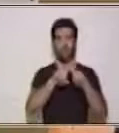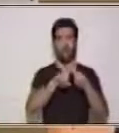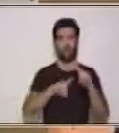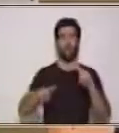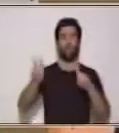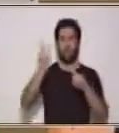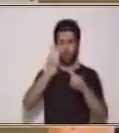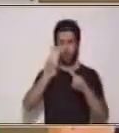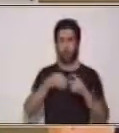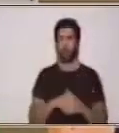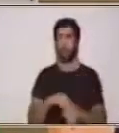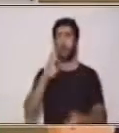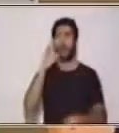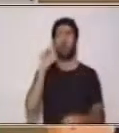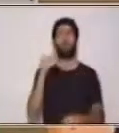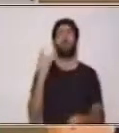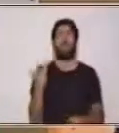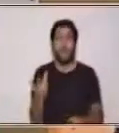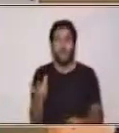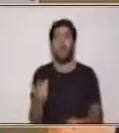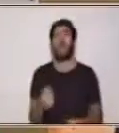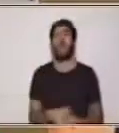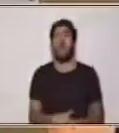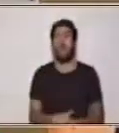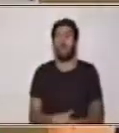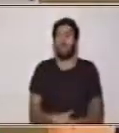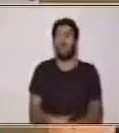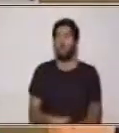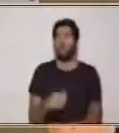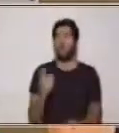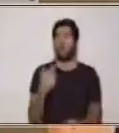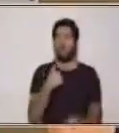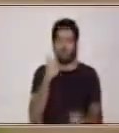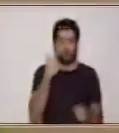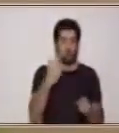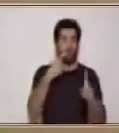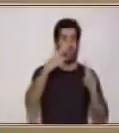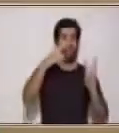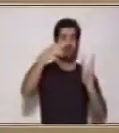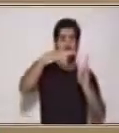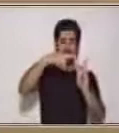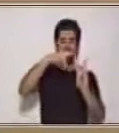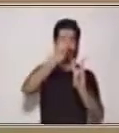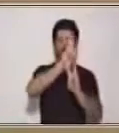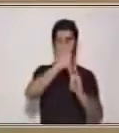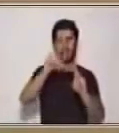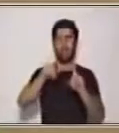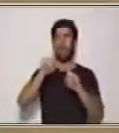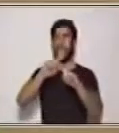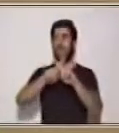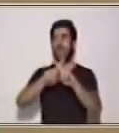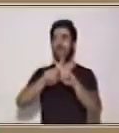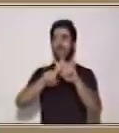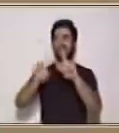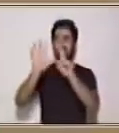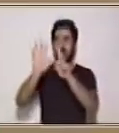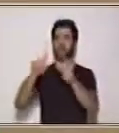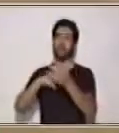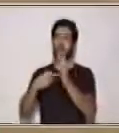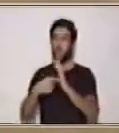cuadrado. ¿Por qué? Tenemos raíz cúbica de x a la sexta. Esto es